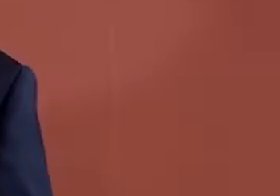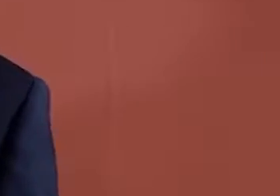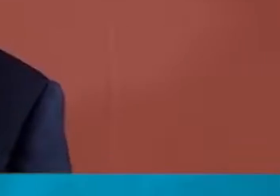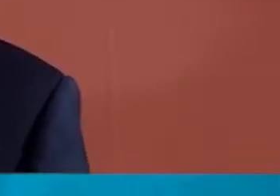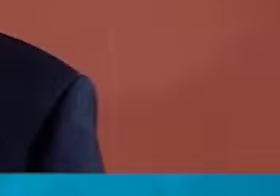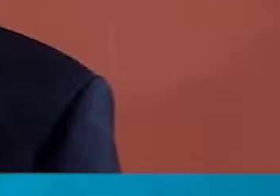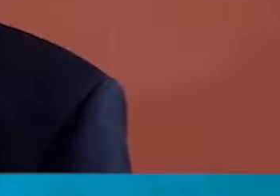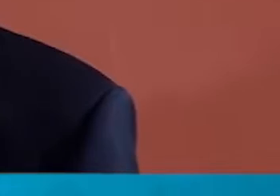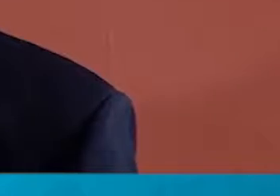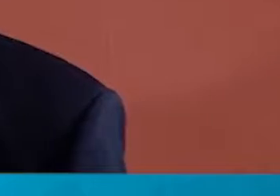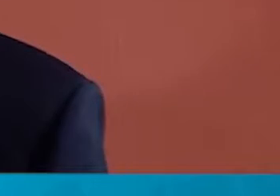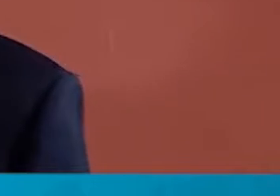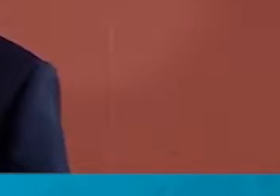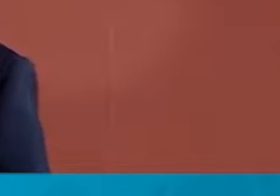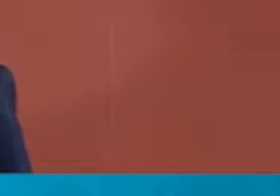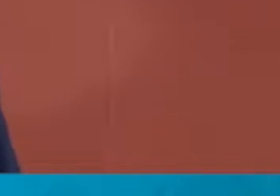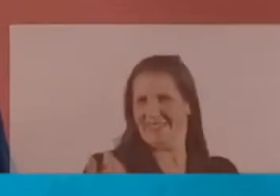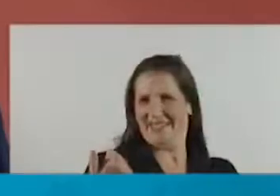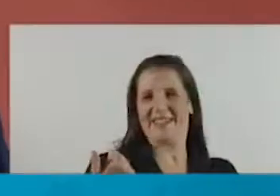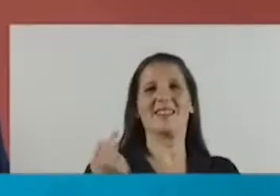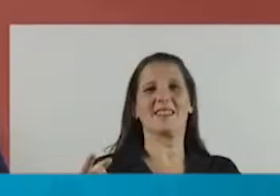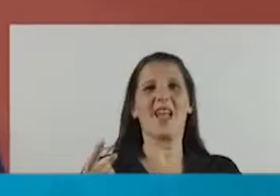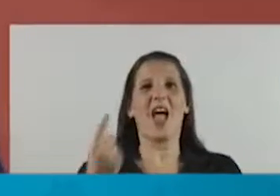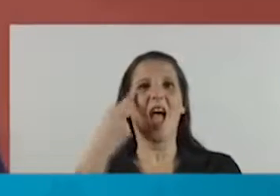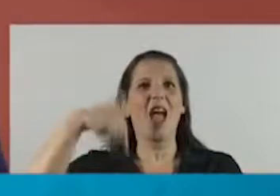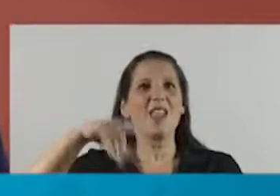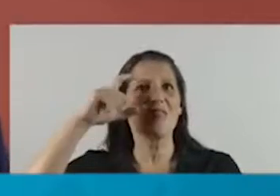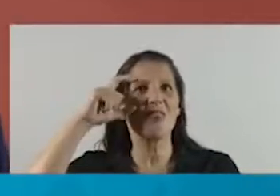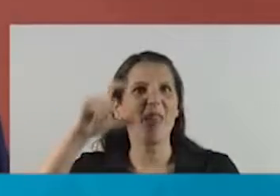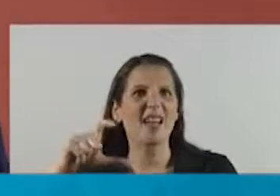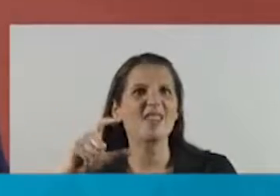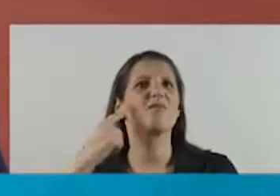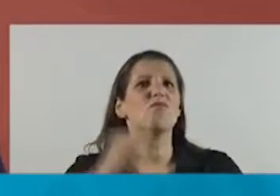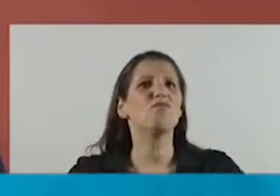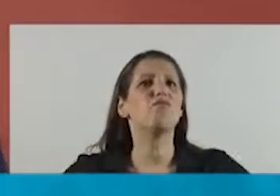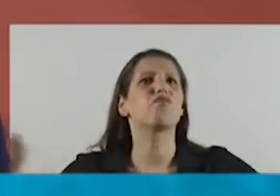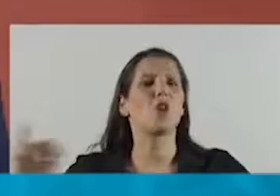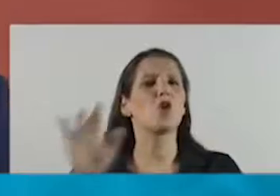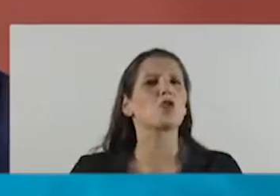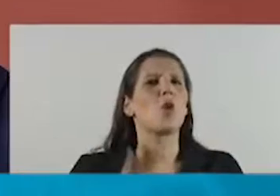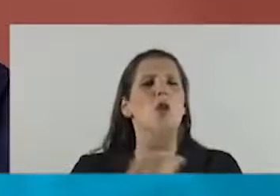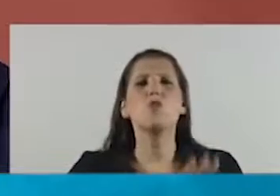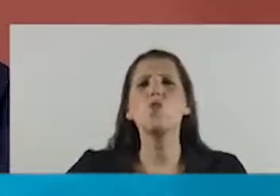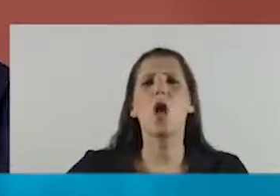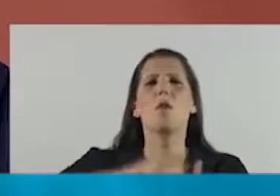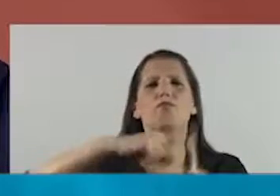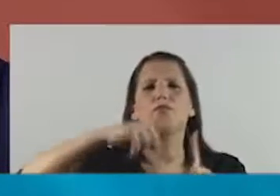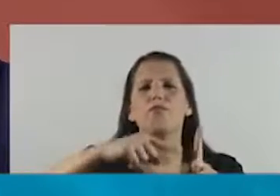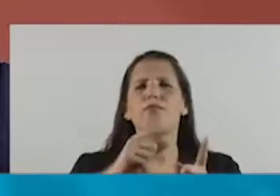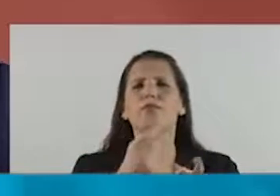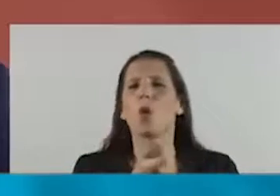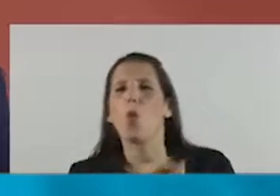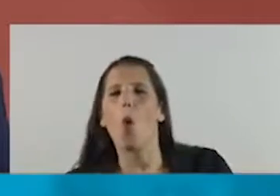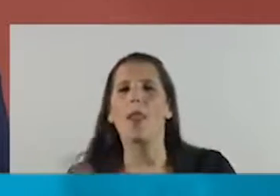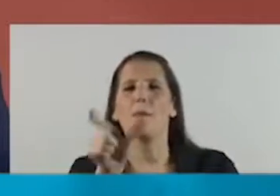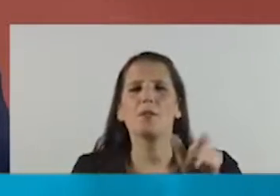hace unos minutos el indec dio a conocer la nueva medición de la pobreza qué